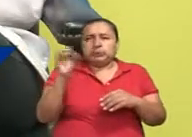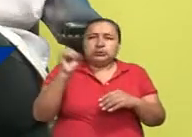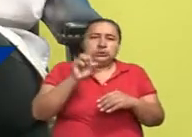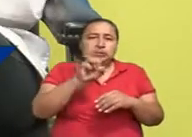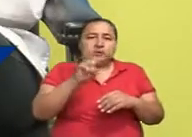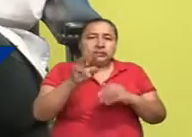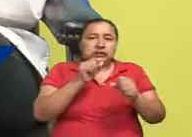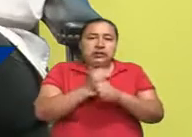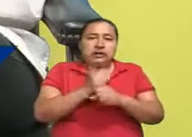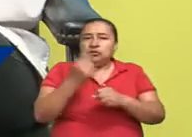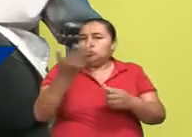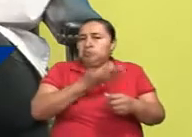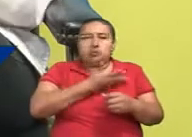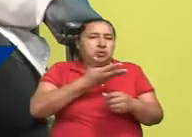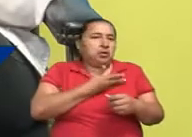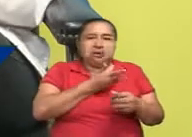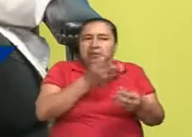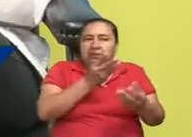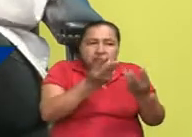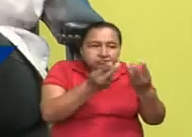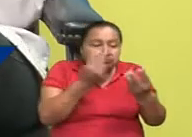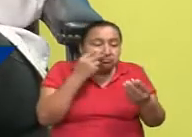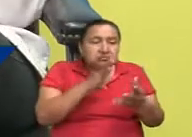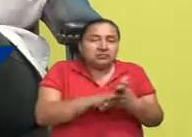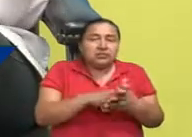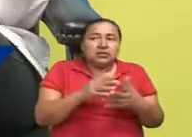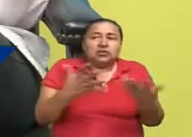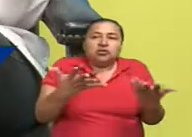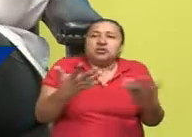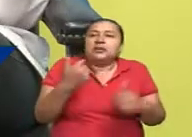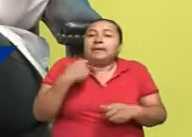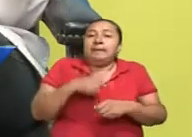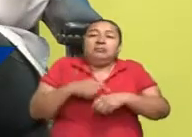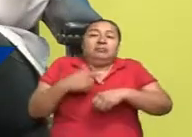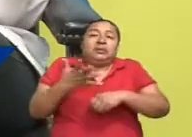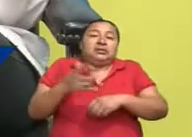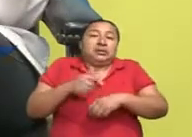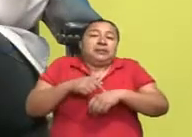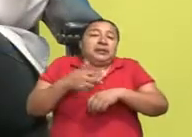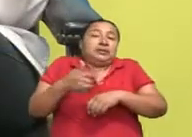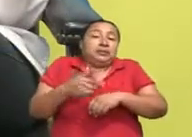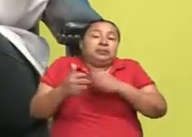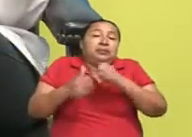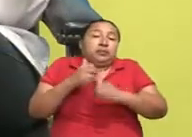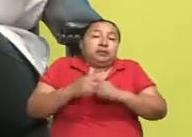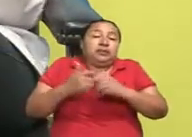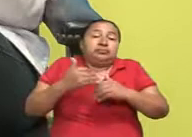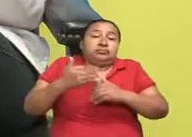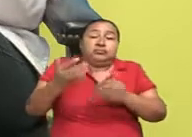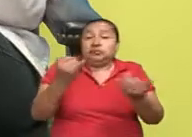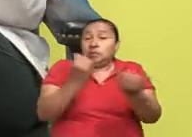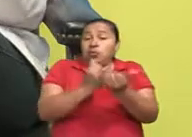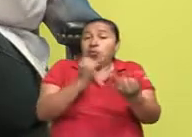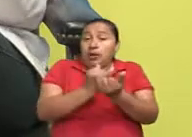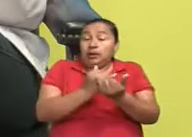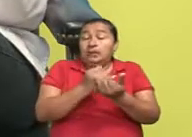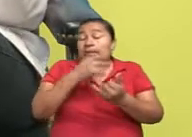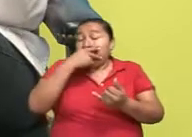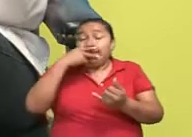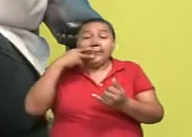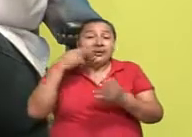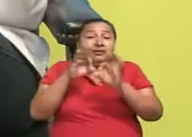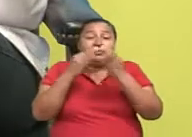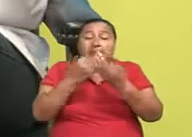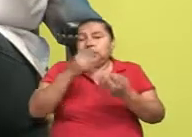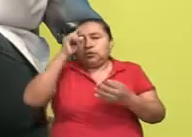les gusta que los toquen. Entonces, ¿qué pasa? Pasa desapercibido el problema de la criptorquidia. De igual forma, el padre de familia